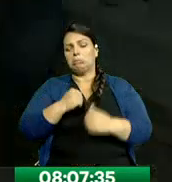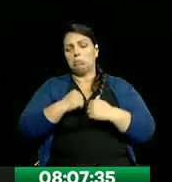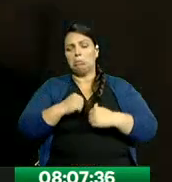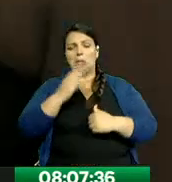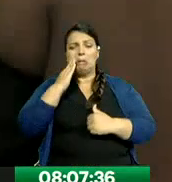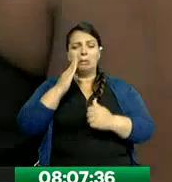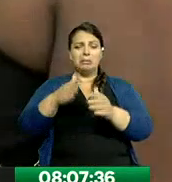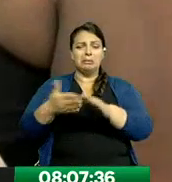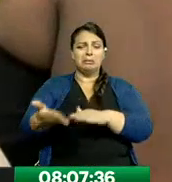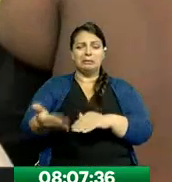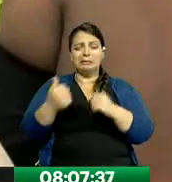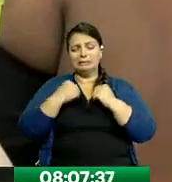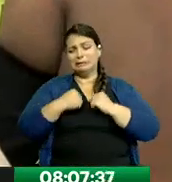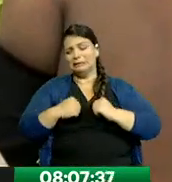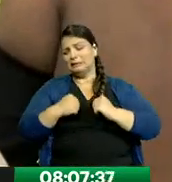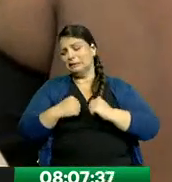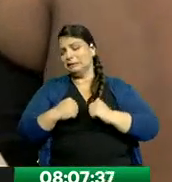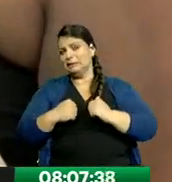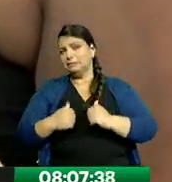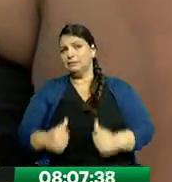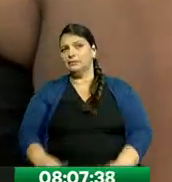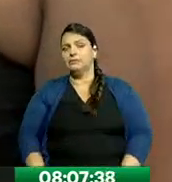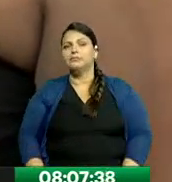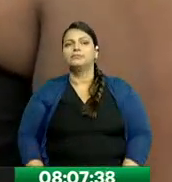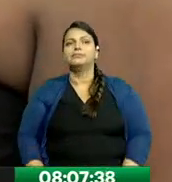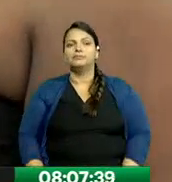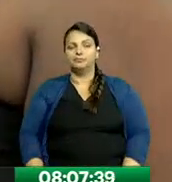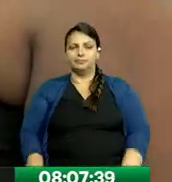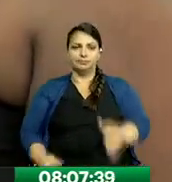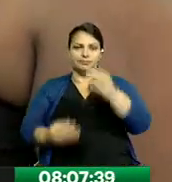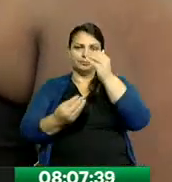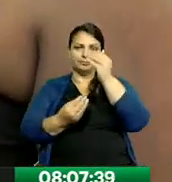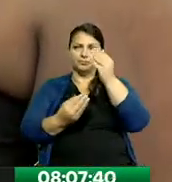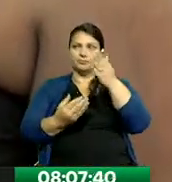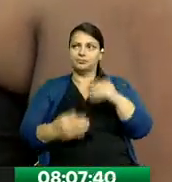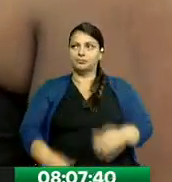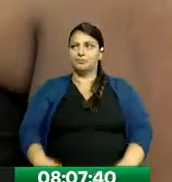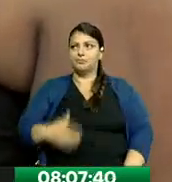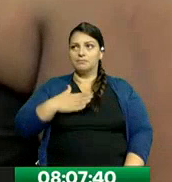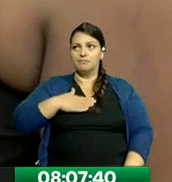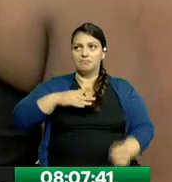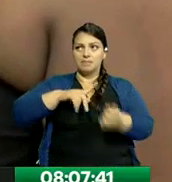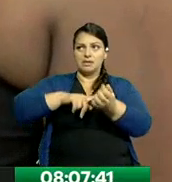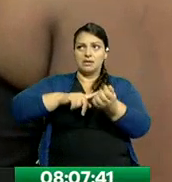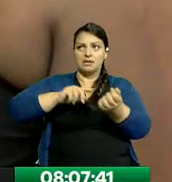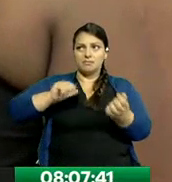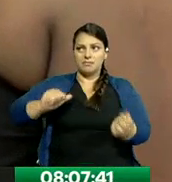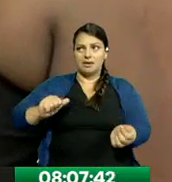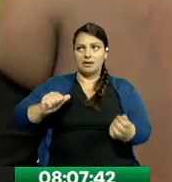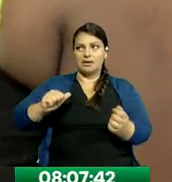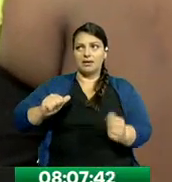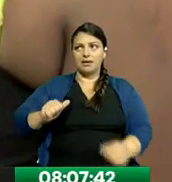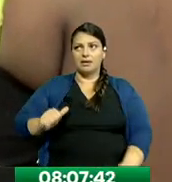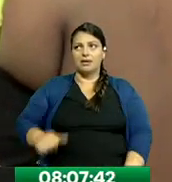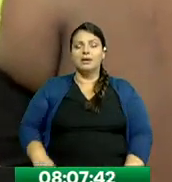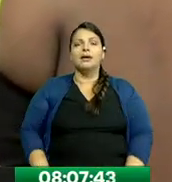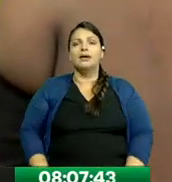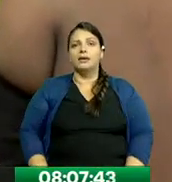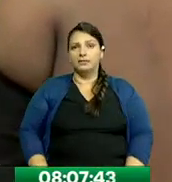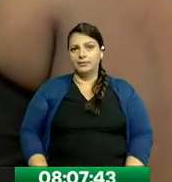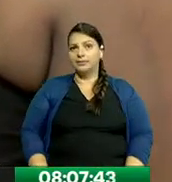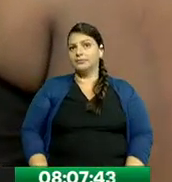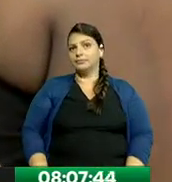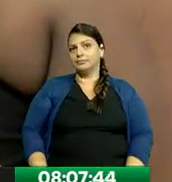impunidad. Le pegó una puñalada en la espalda, adelante de los niños. Y yo, porque me defendí, me pegó una cachetada y me